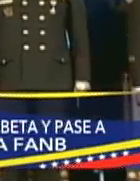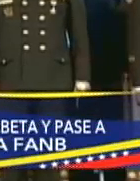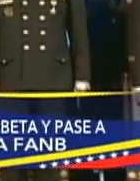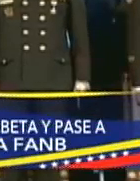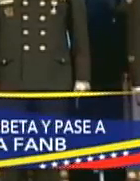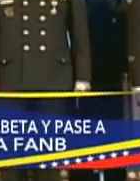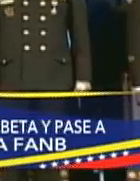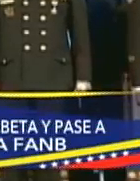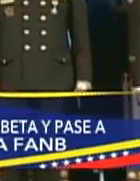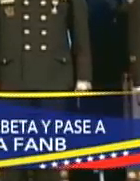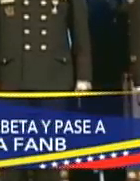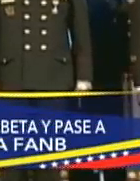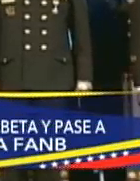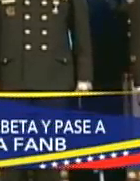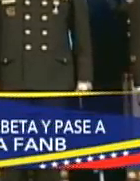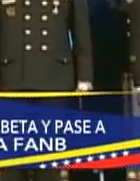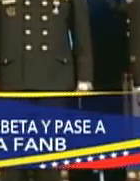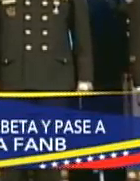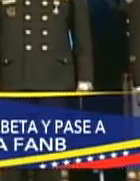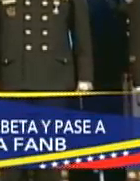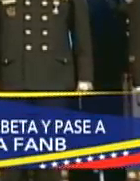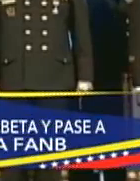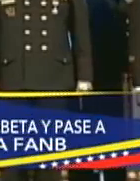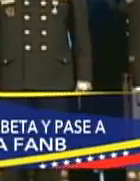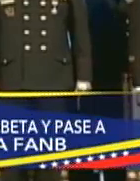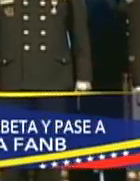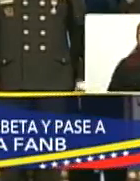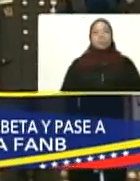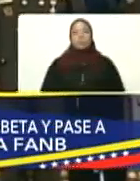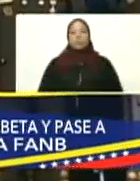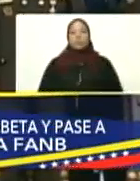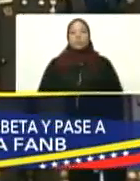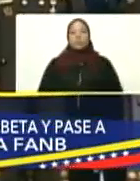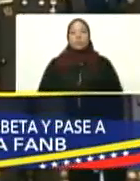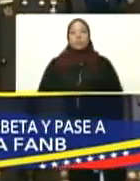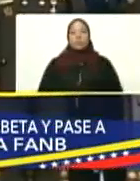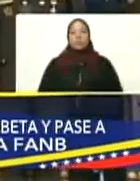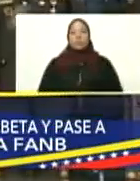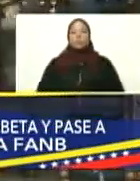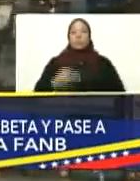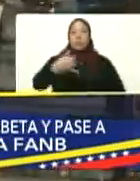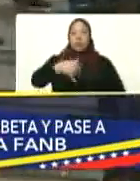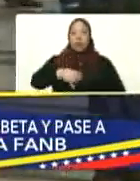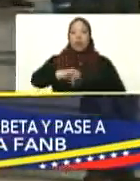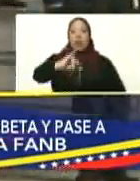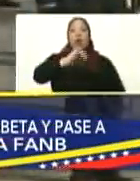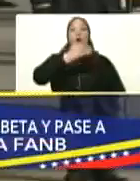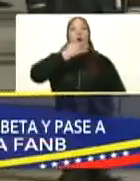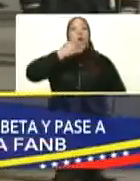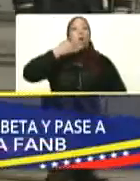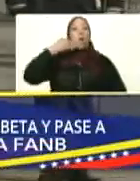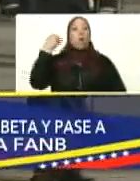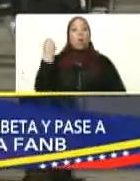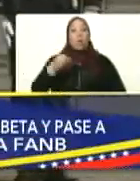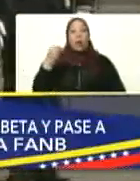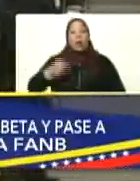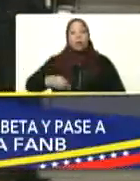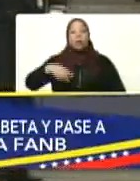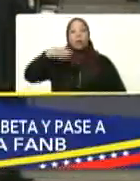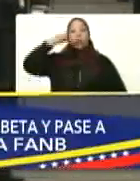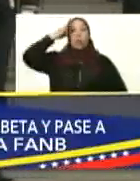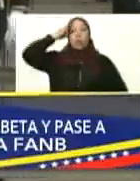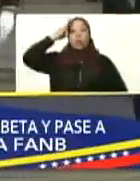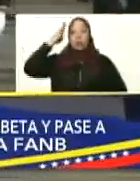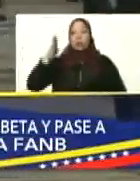sentimientos de esperanza de la juventud militar que